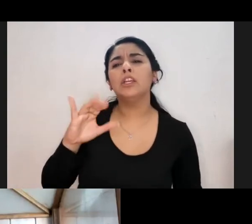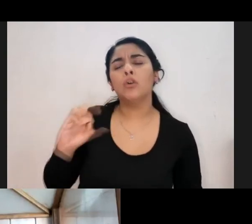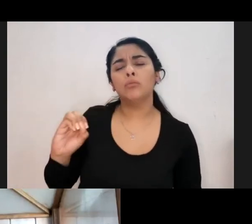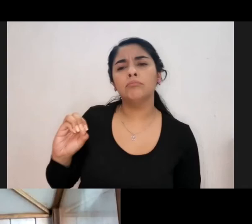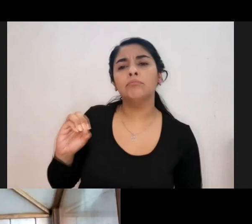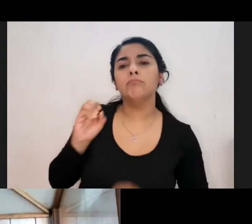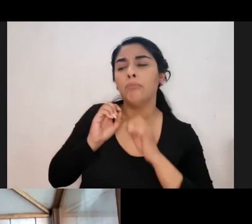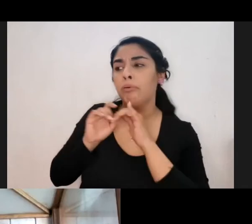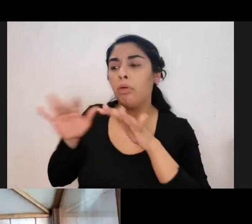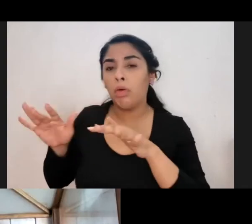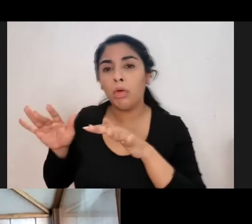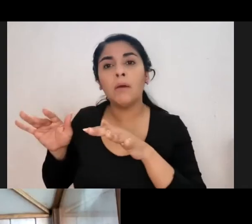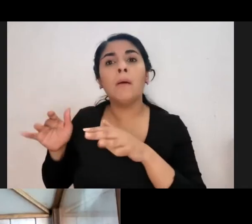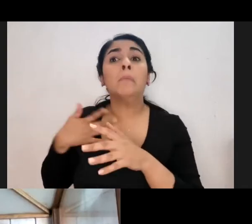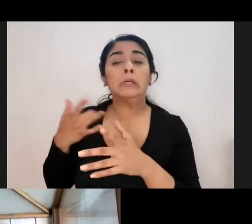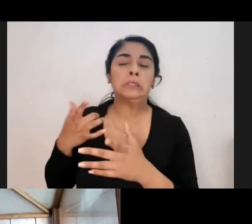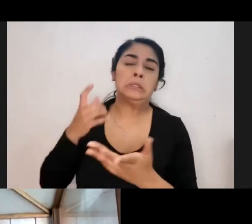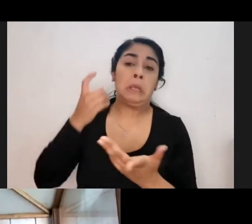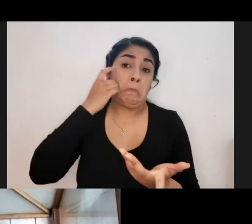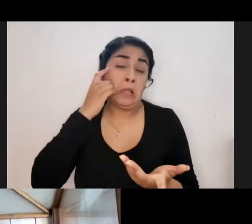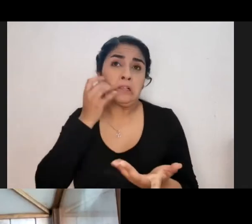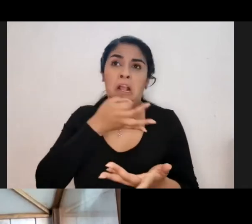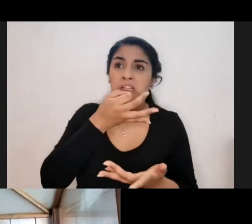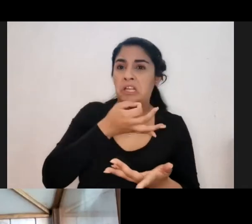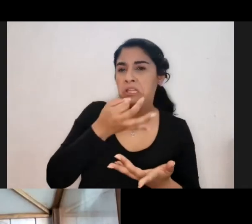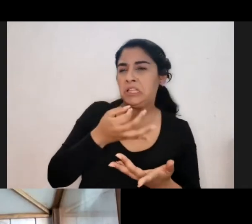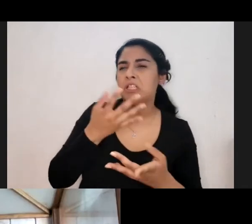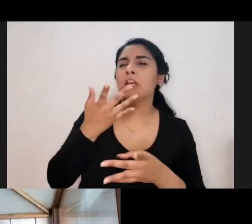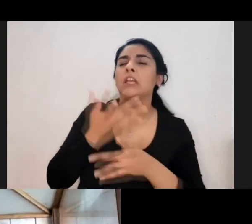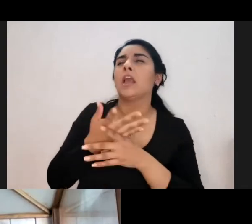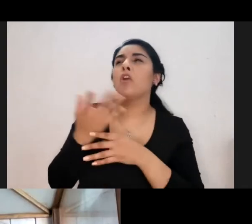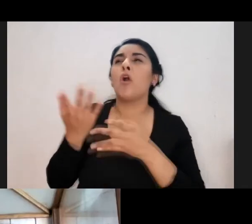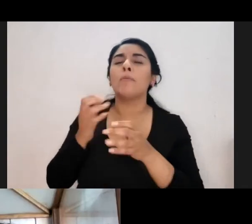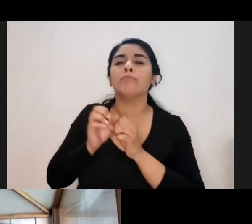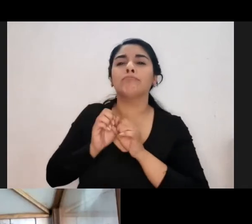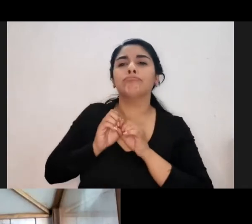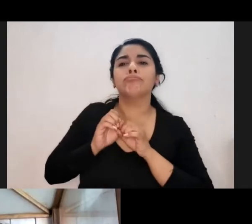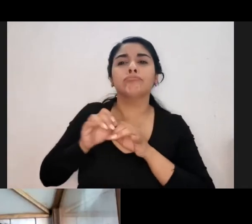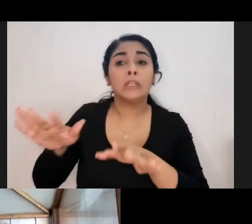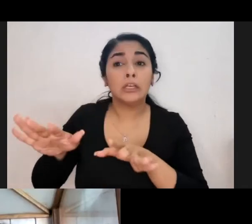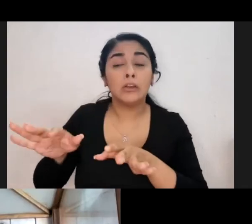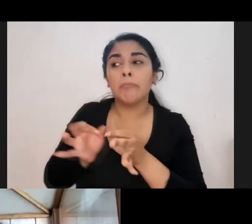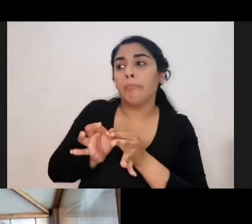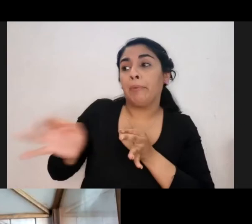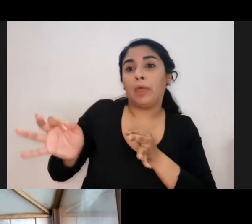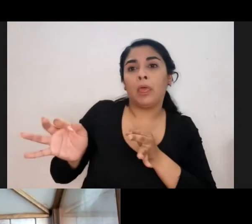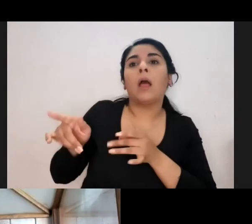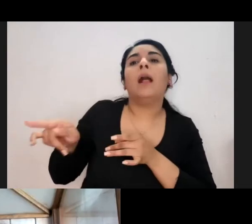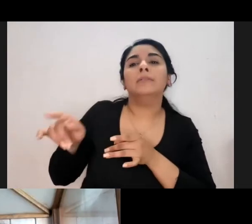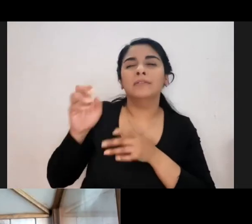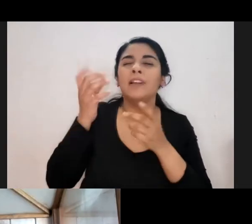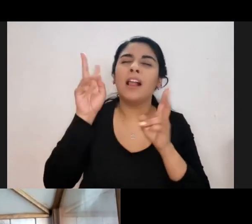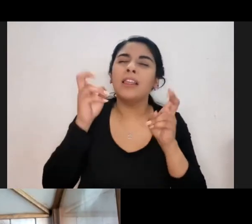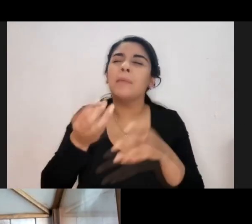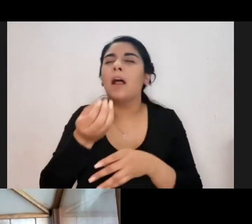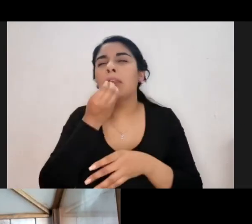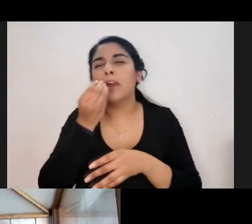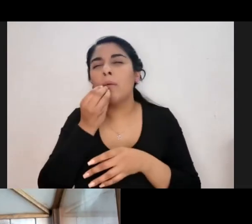que se especula que el contagio se inició con la comida de murciélagos en China.